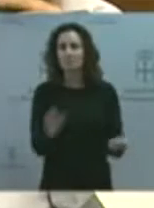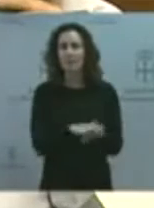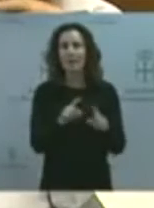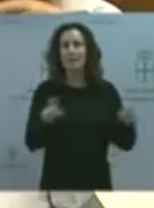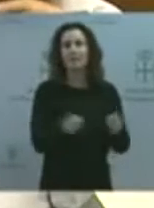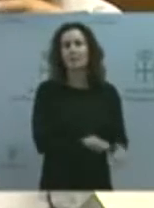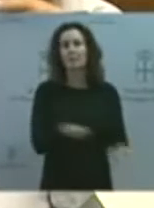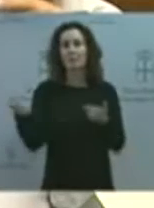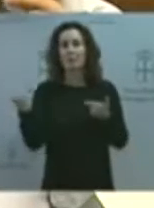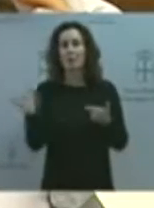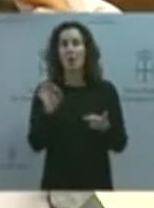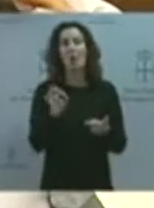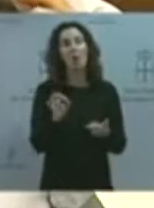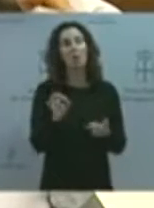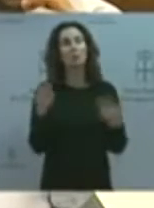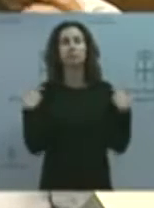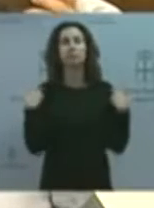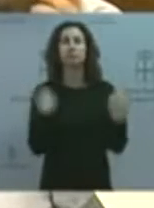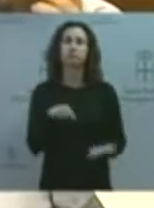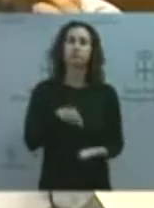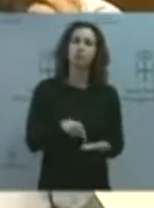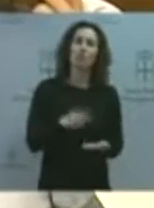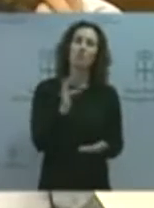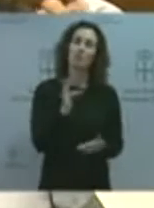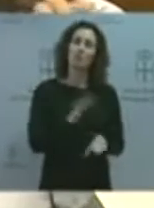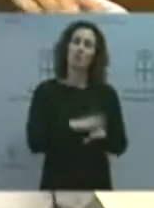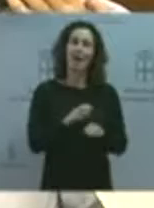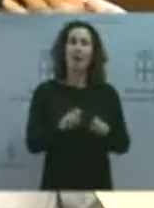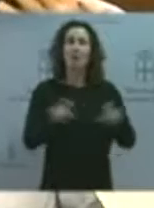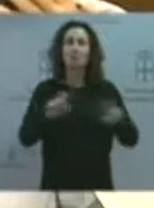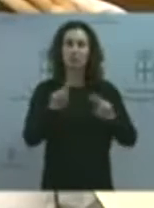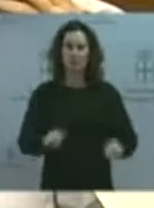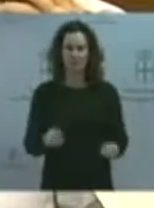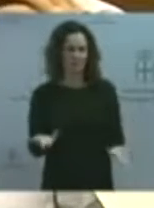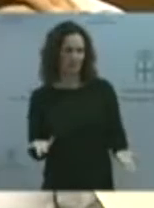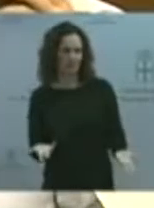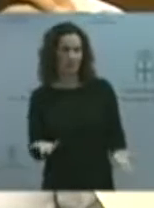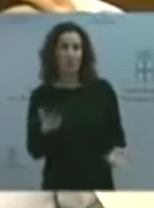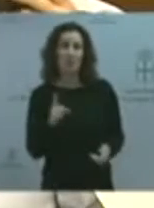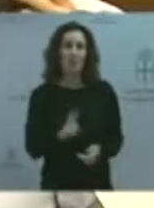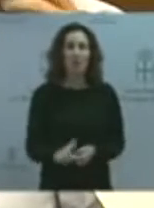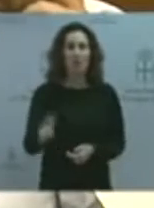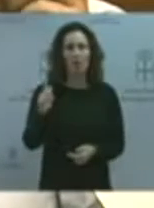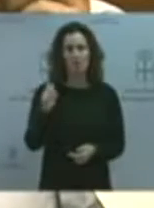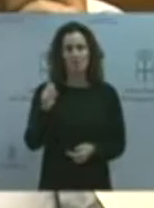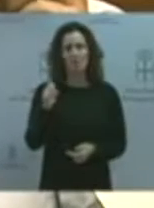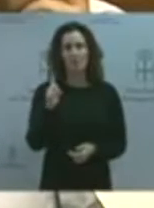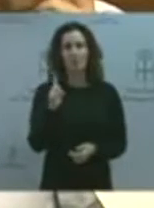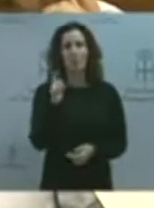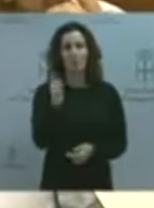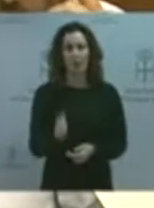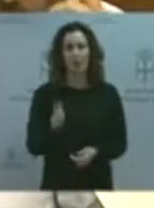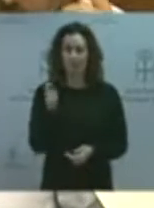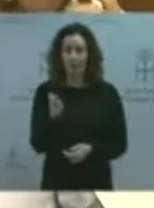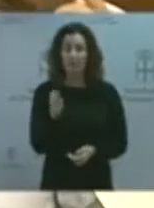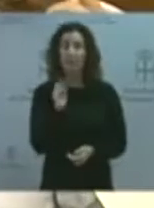las grandes corporaciones. Estos son problemas de larga duración que están situándonos a las puertas de una situación social de alarma cuya